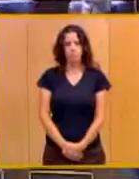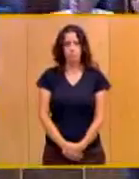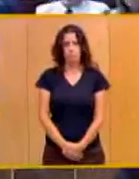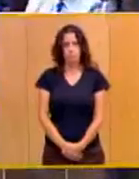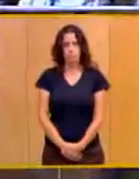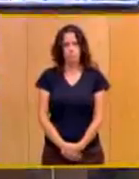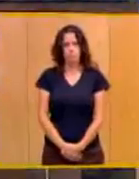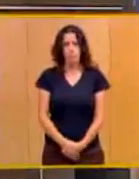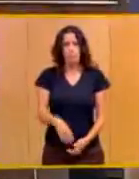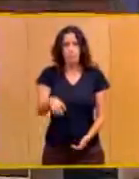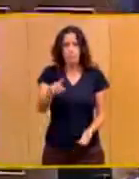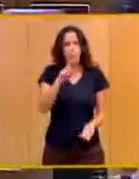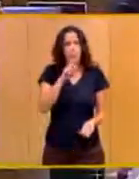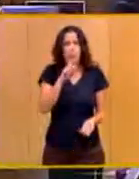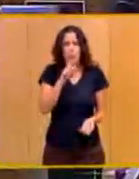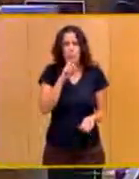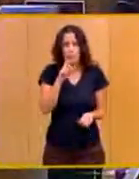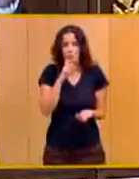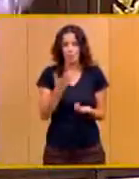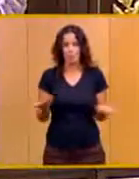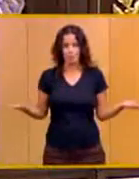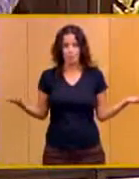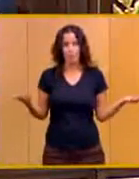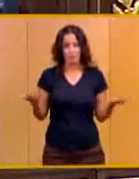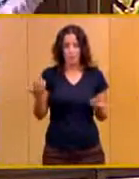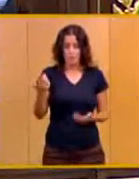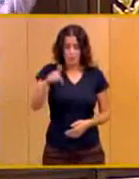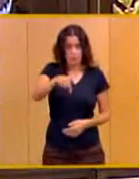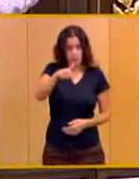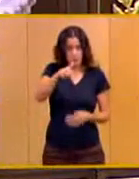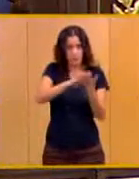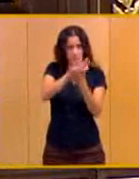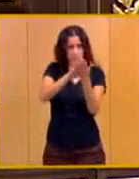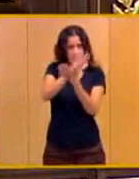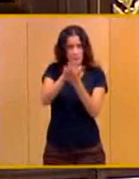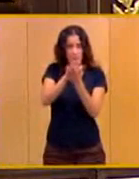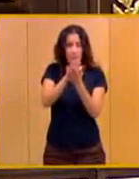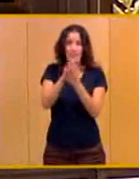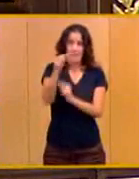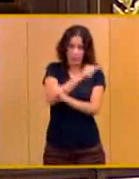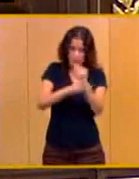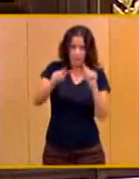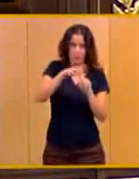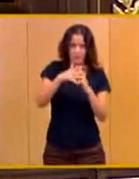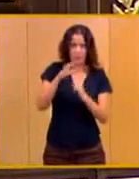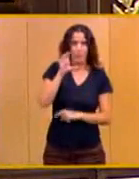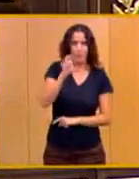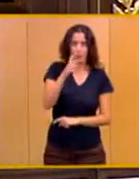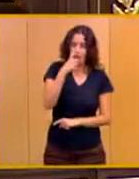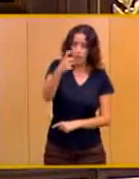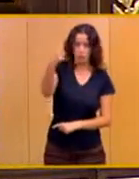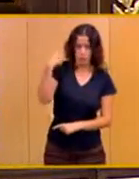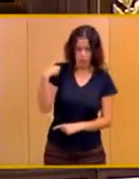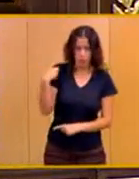¿Cómo pretende usted, después de lo que dijo aquí en el debate del Estado de la Nación del año pasado,